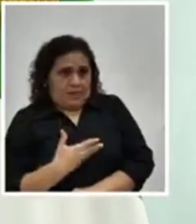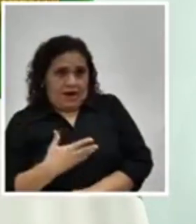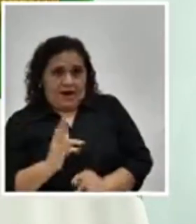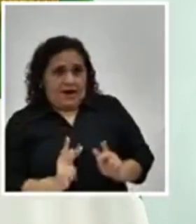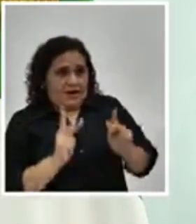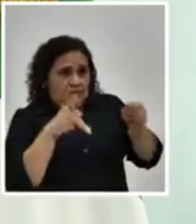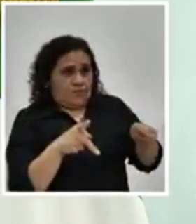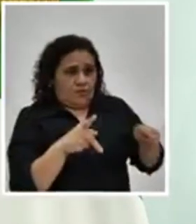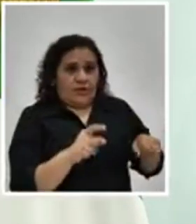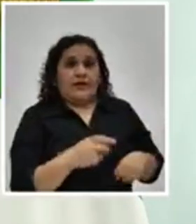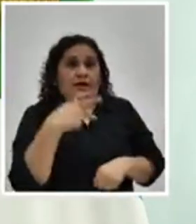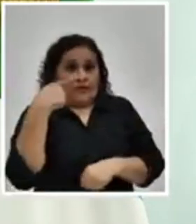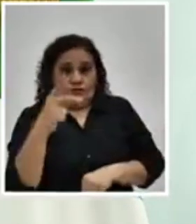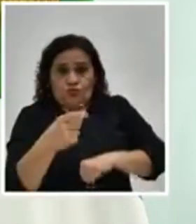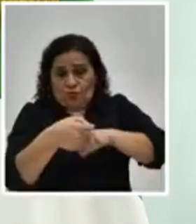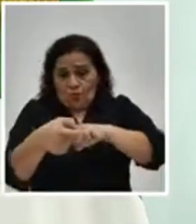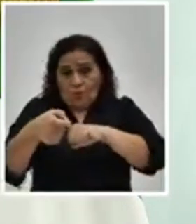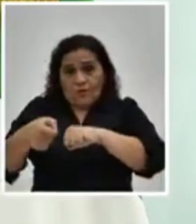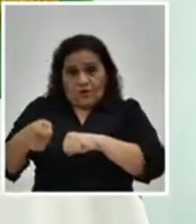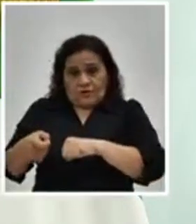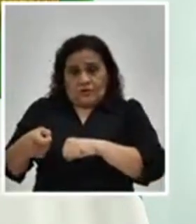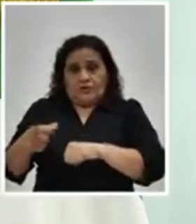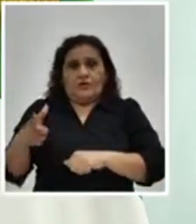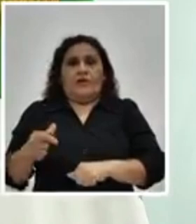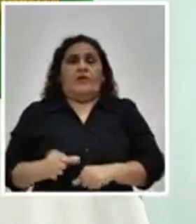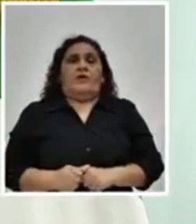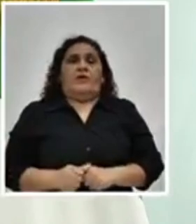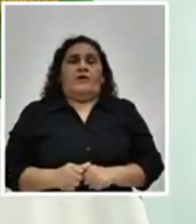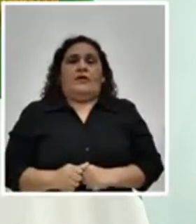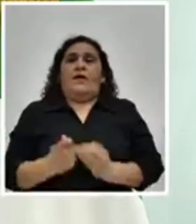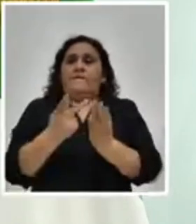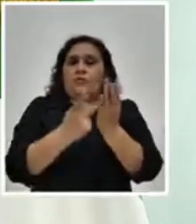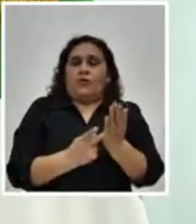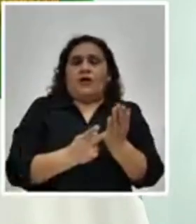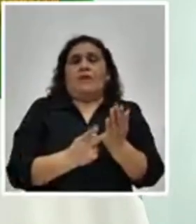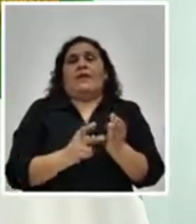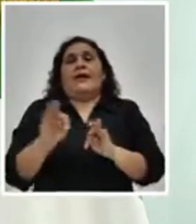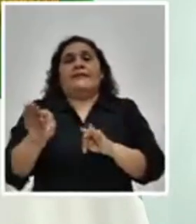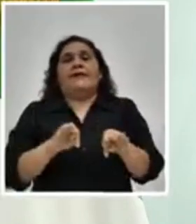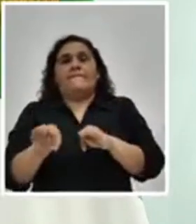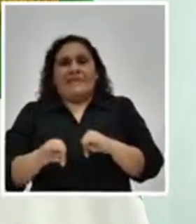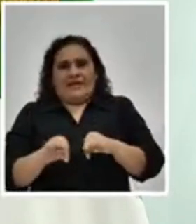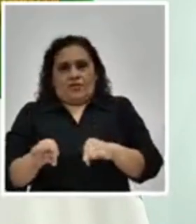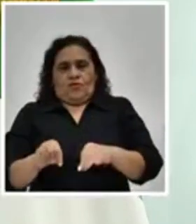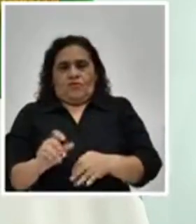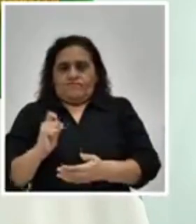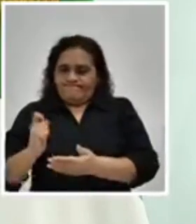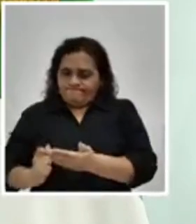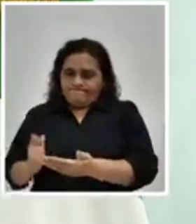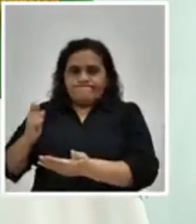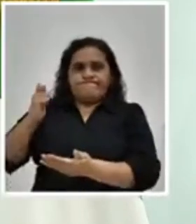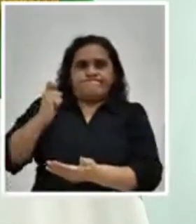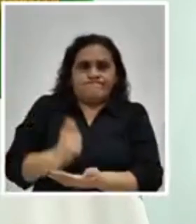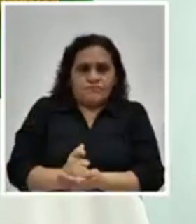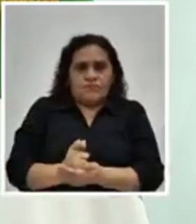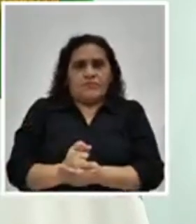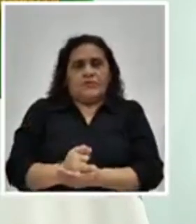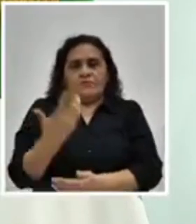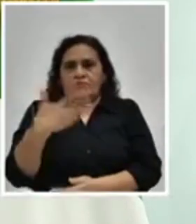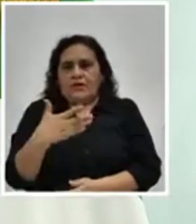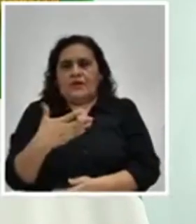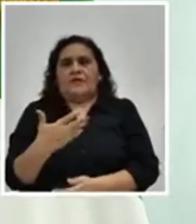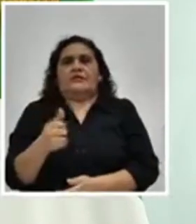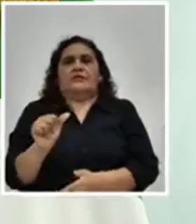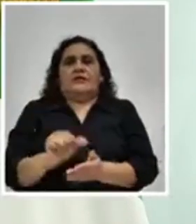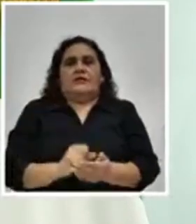sus comisarías, se activó el programa de empleo temporal con una inversión quincenal de 200 mil